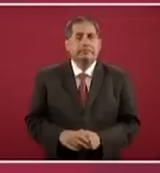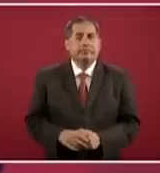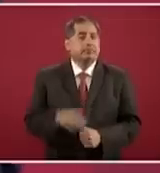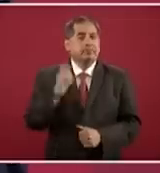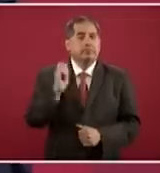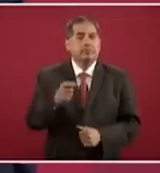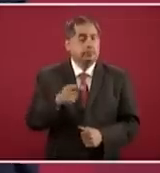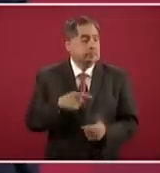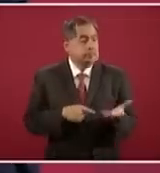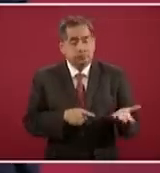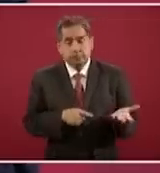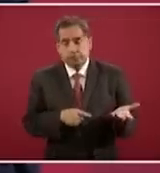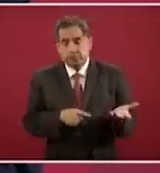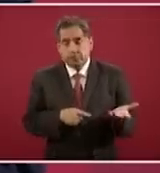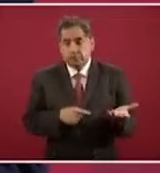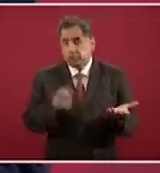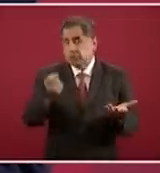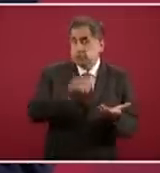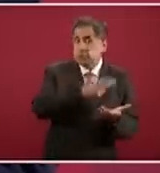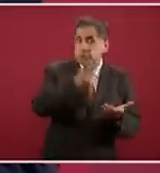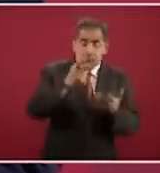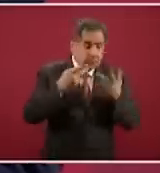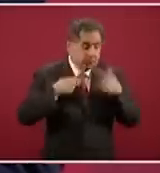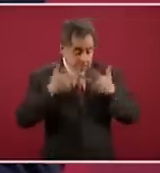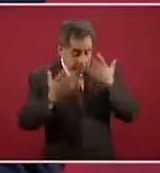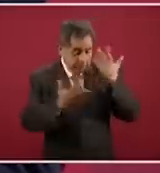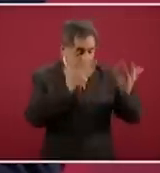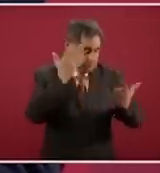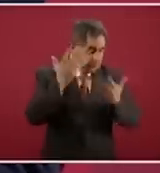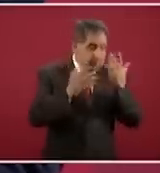Hasta se estudiaba para eso,